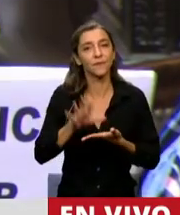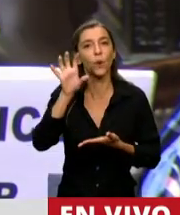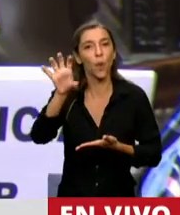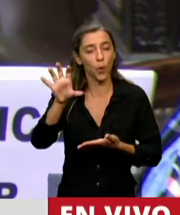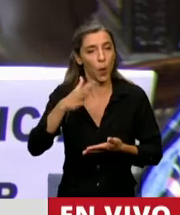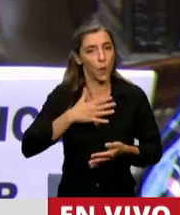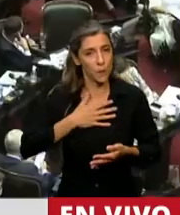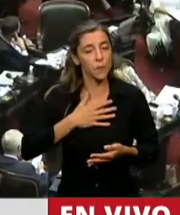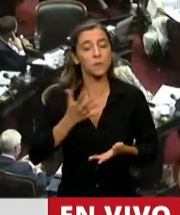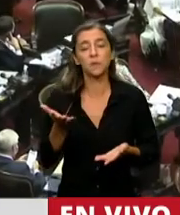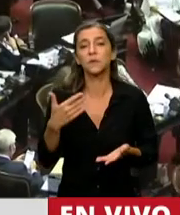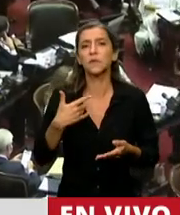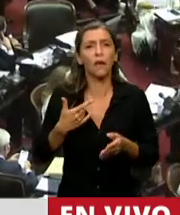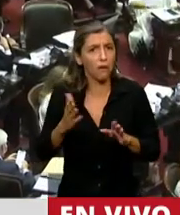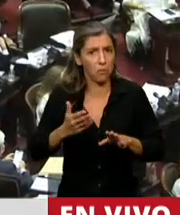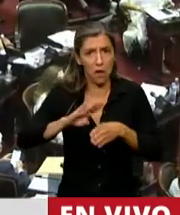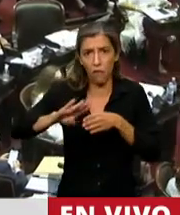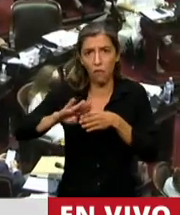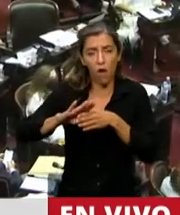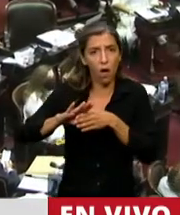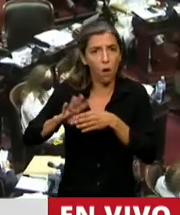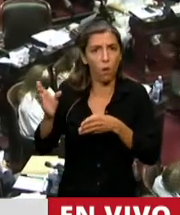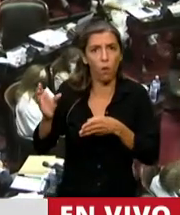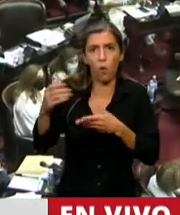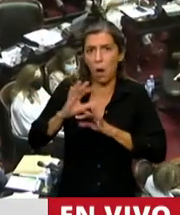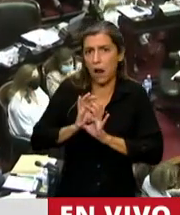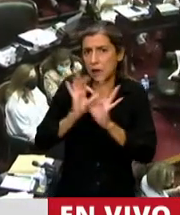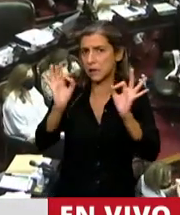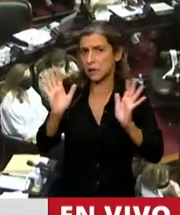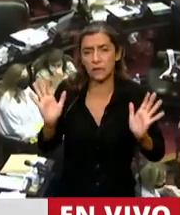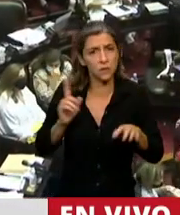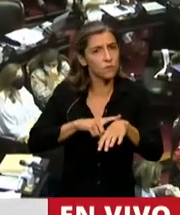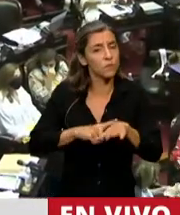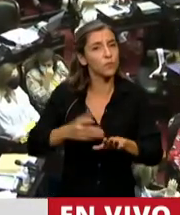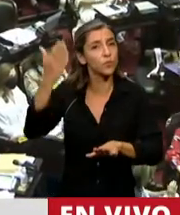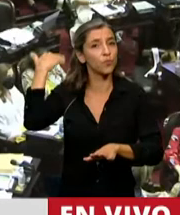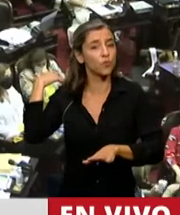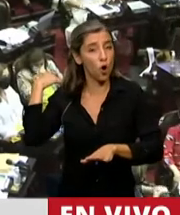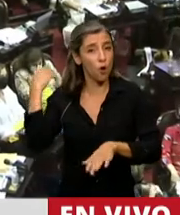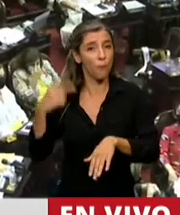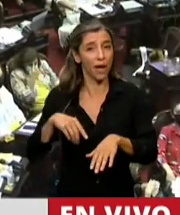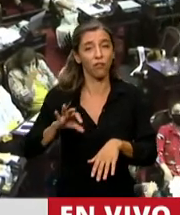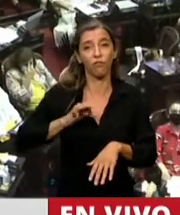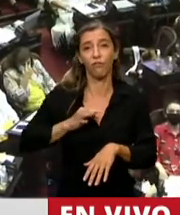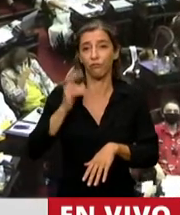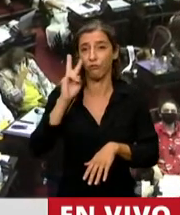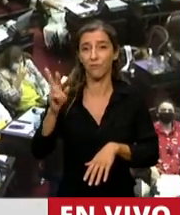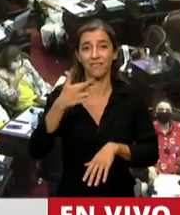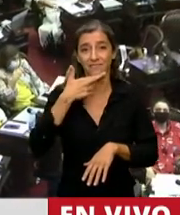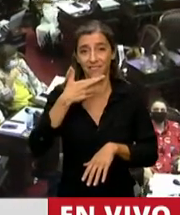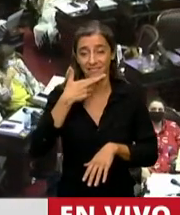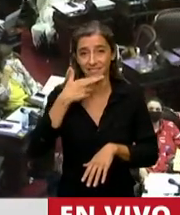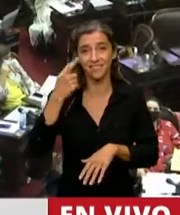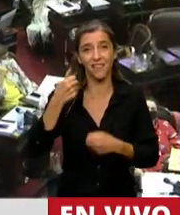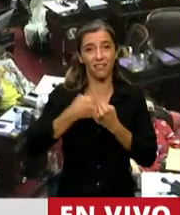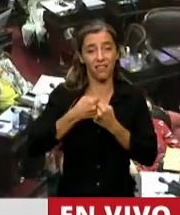San Luis, que no ha tomado deuda, inclusive en aquel momento del pacto fiscal del 2017, la provincia de